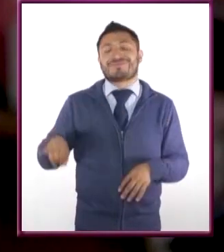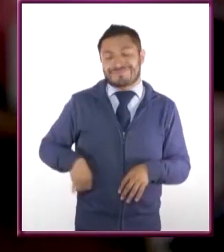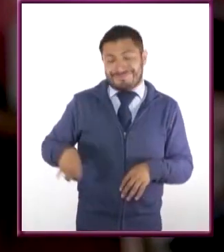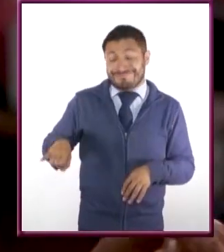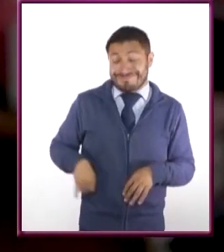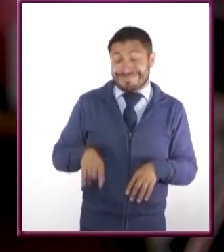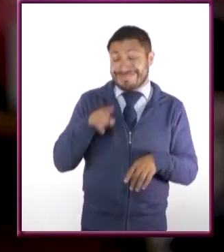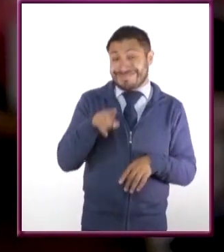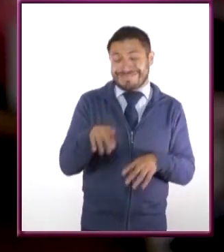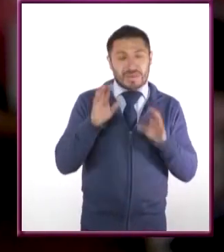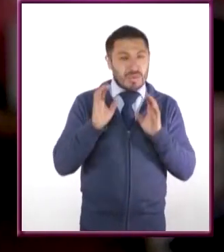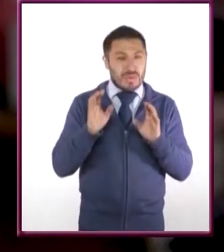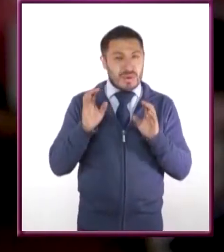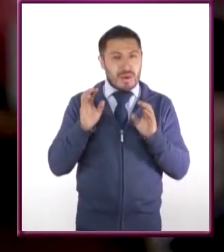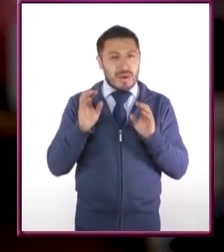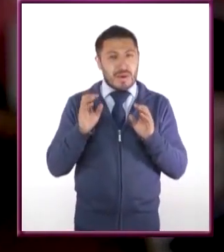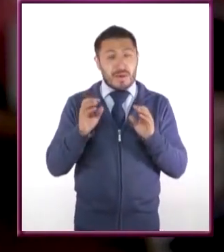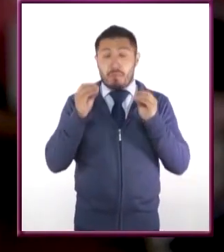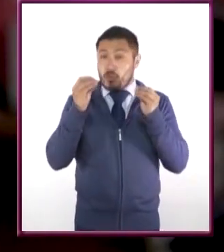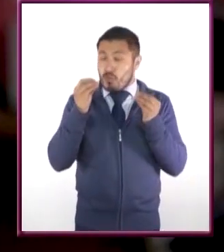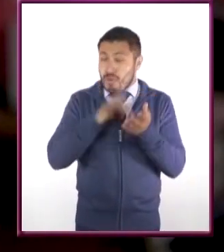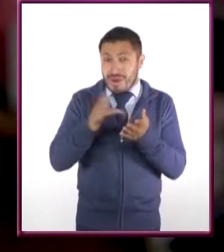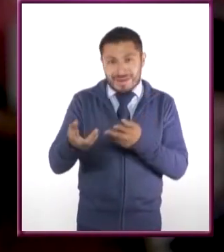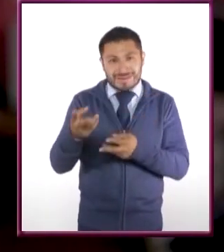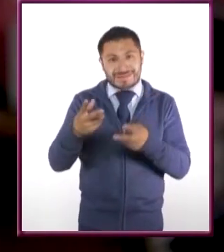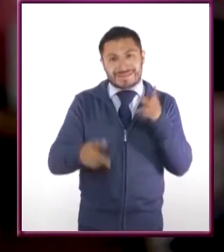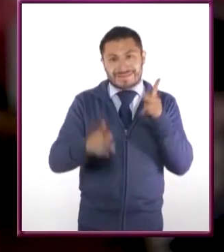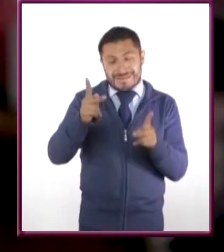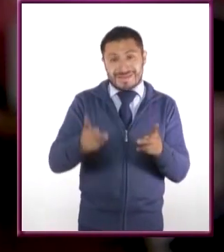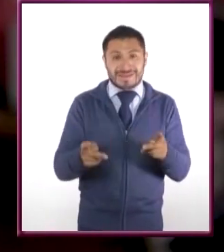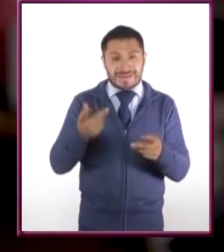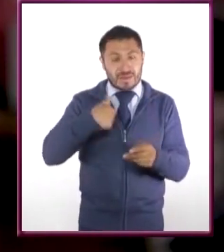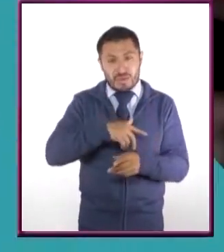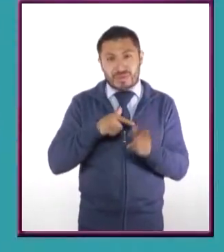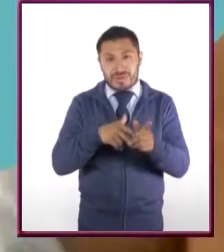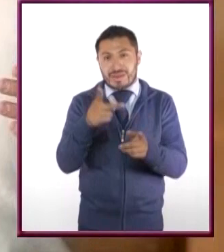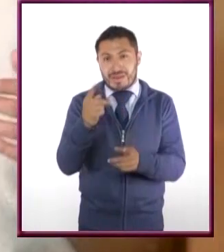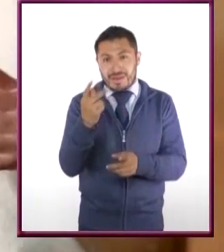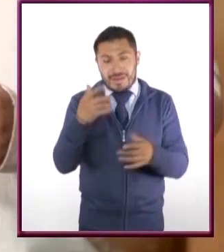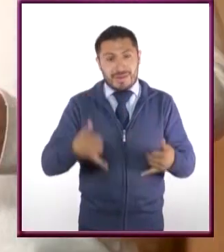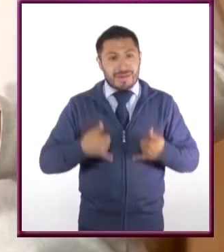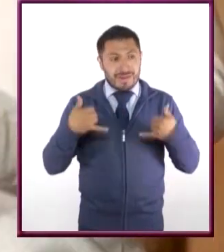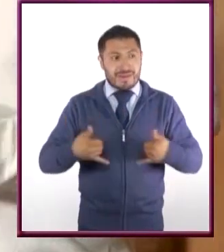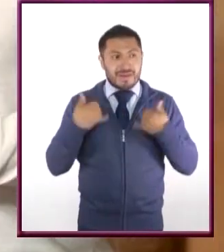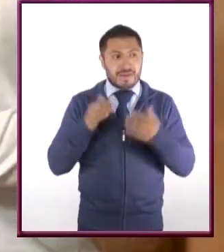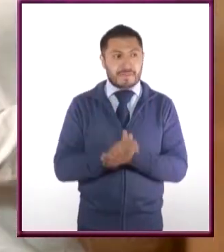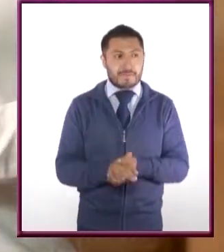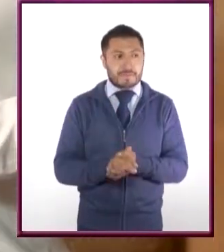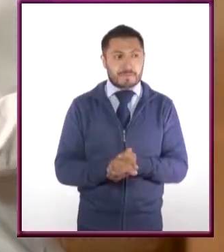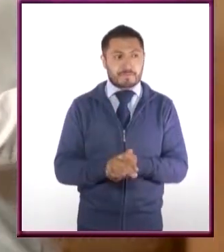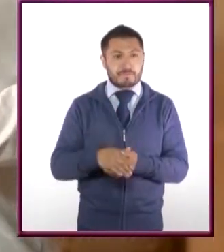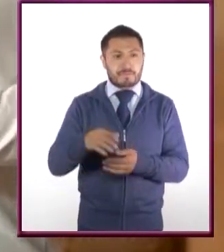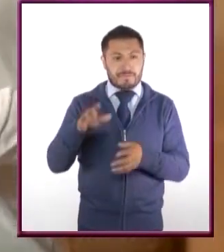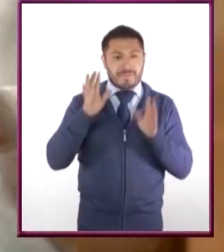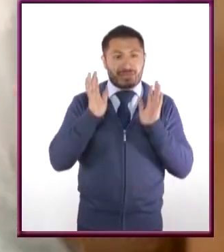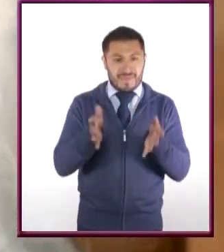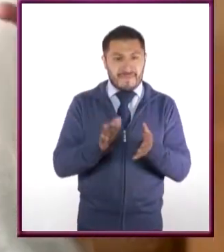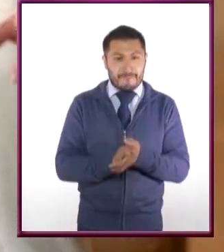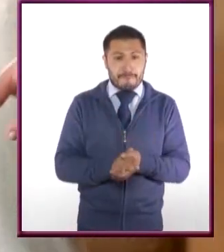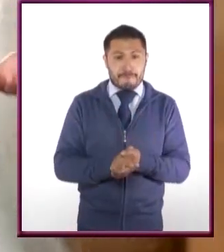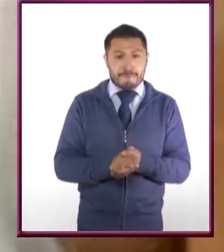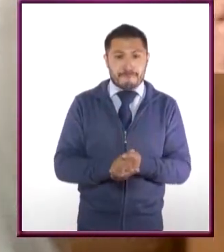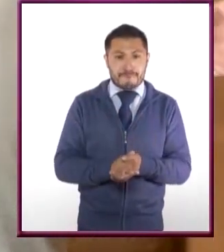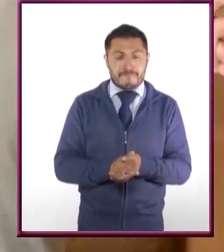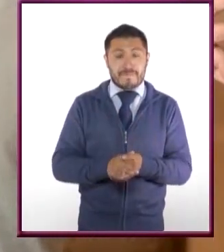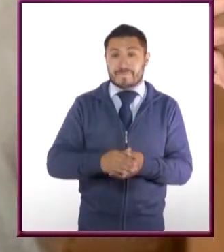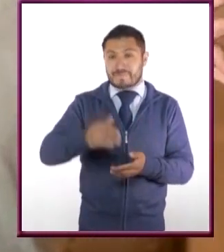que nos platicas. Muchas gracias por estar aquí y nosotros continuamos en Jóvenes en TV. Ahí está, lo tengo. Si no puedo explorar